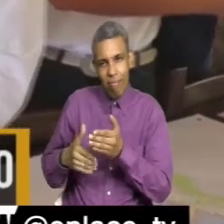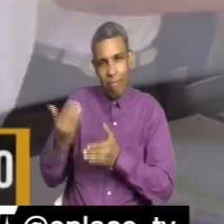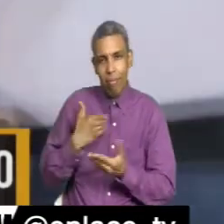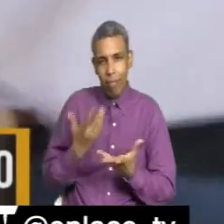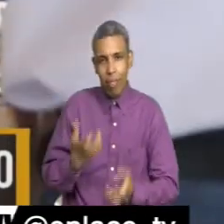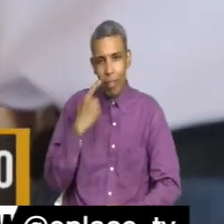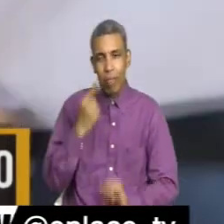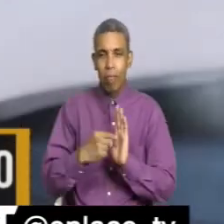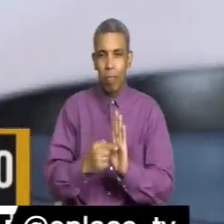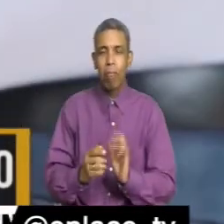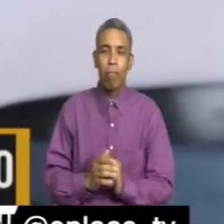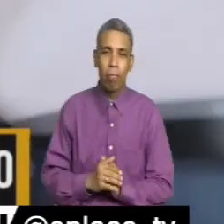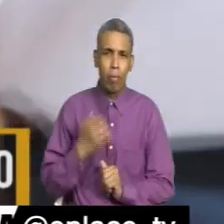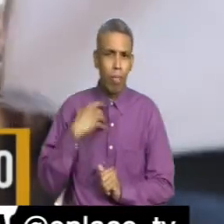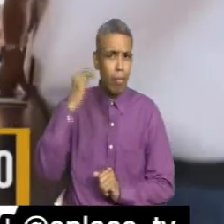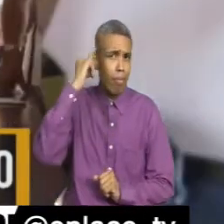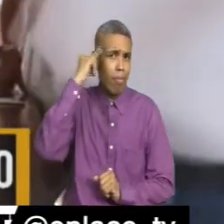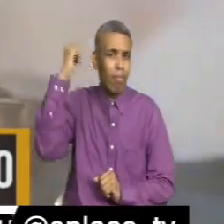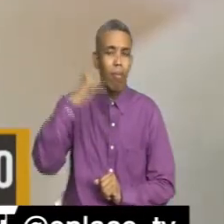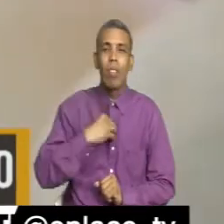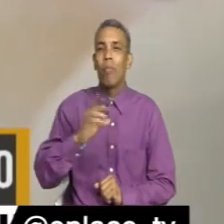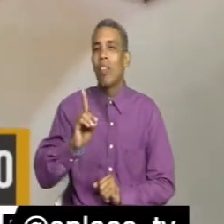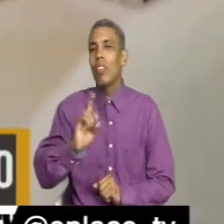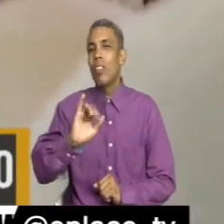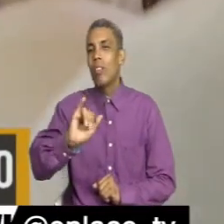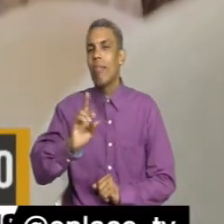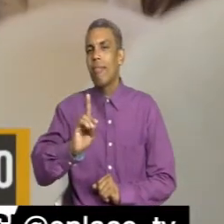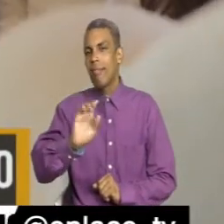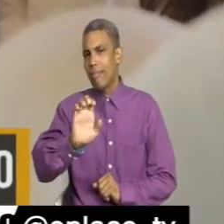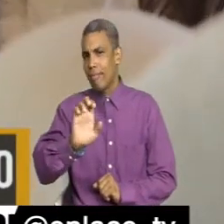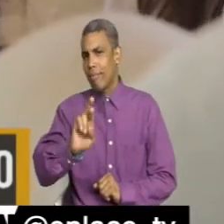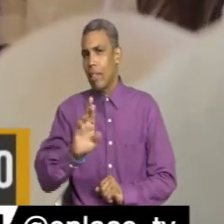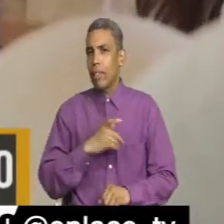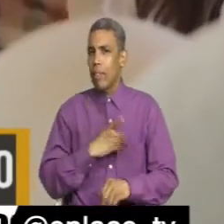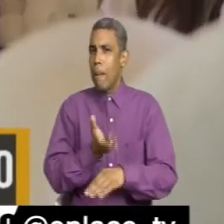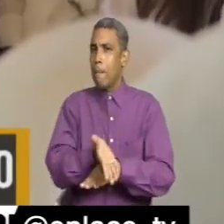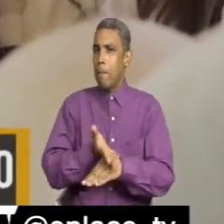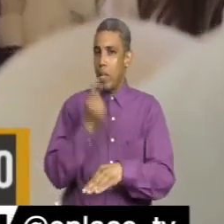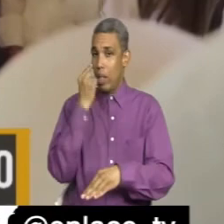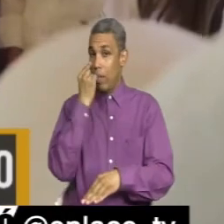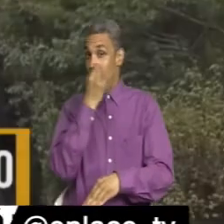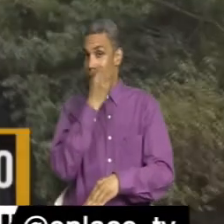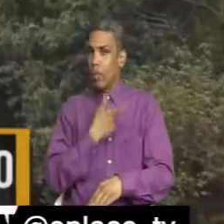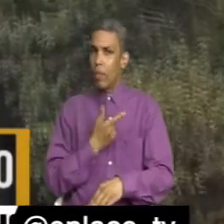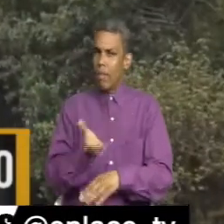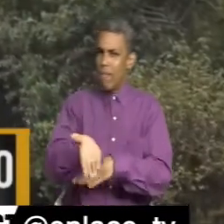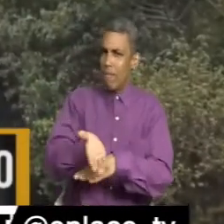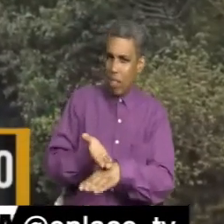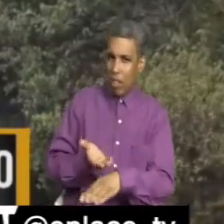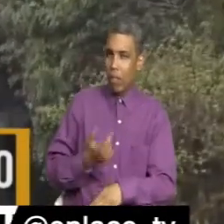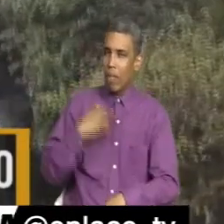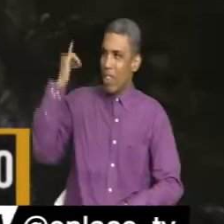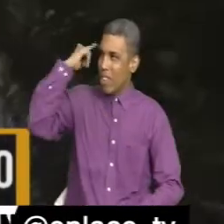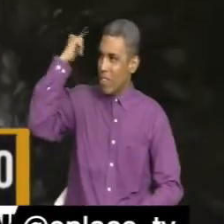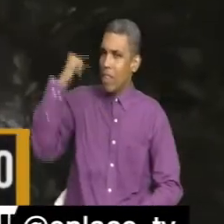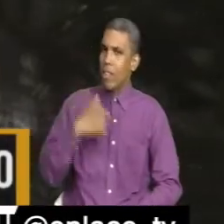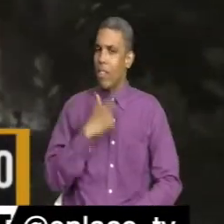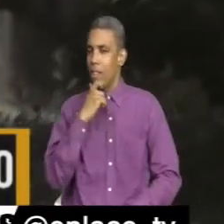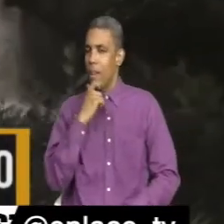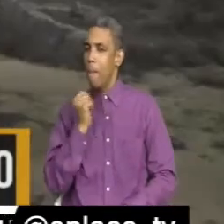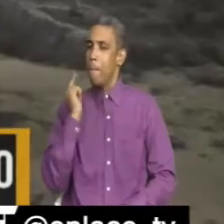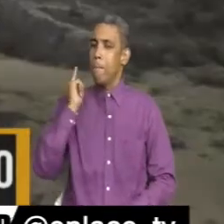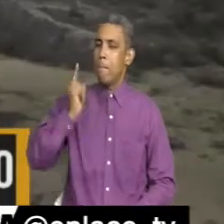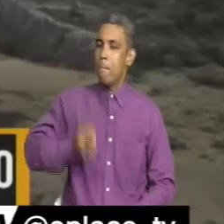el gobernador de Santander, Didier Tavera Amado, propuso a la Nación crear el Ministerio de Turismo con el fin de fortalecer este sector